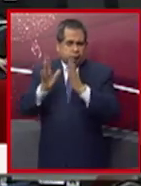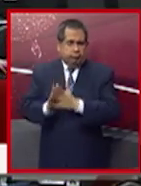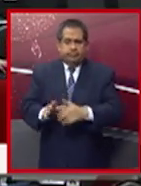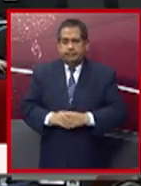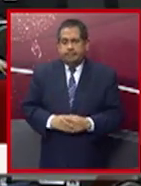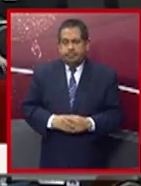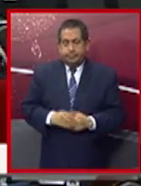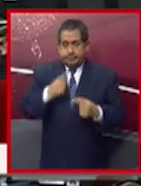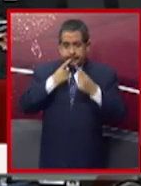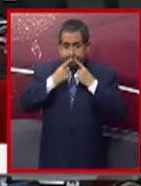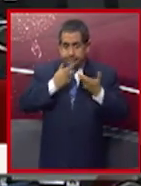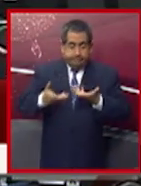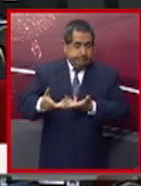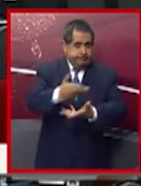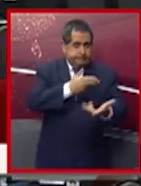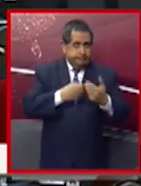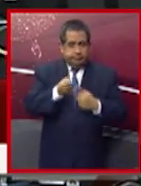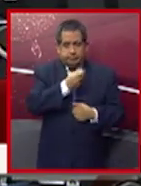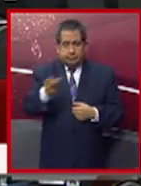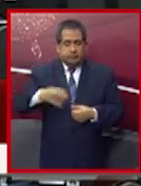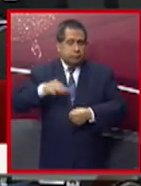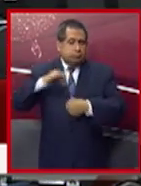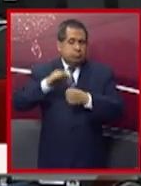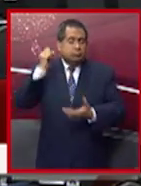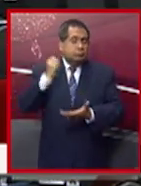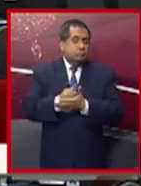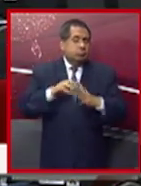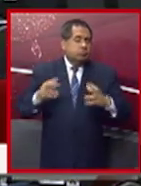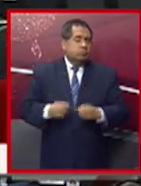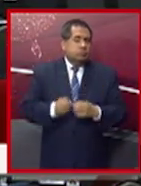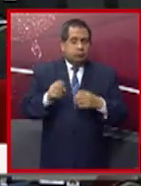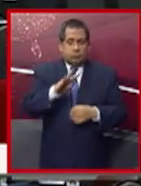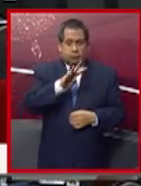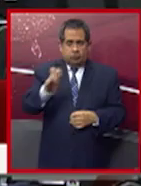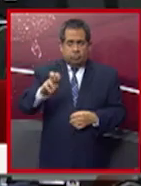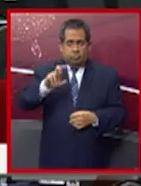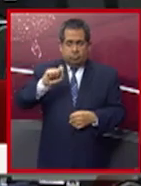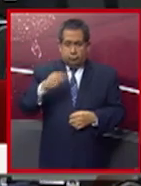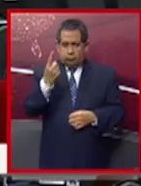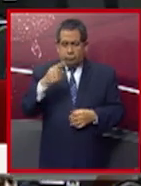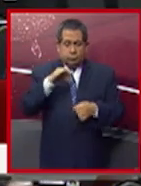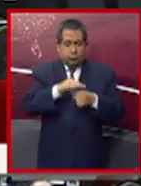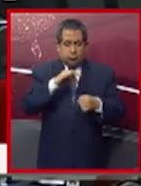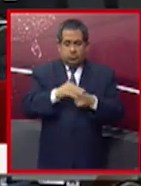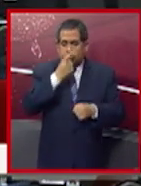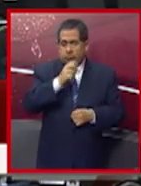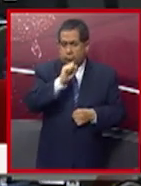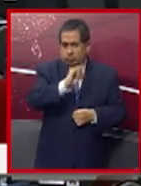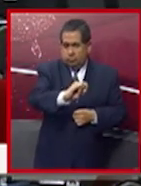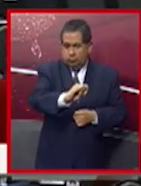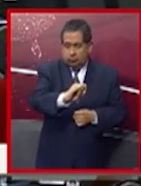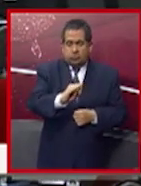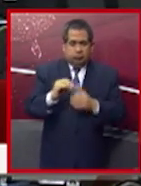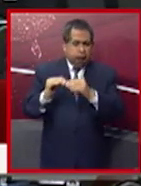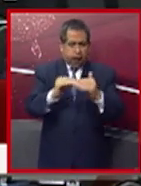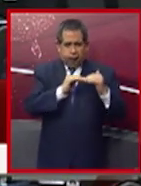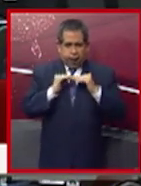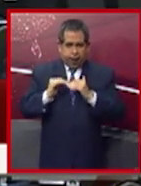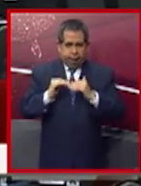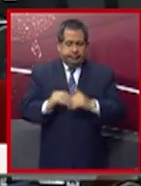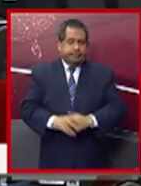de la discusión, las y los legisladores avalaron el dictamen con 421 votos a favor, por unanimidad.